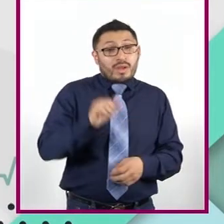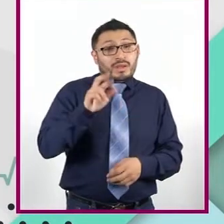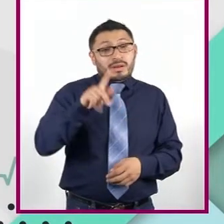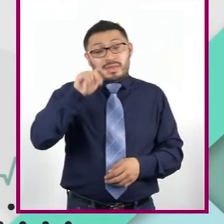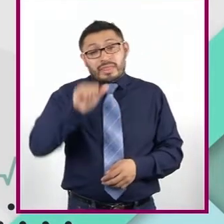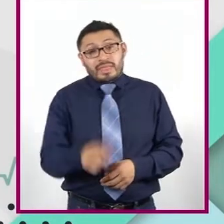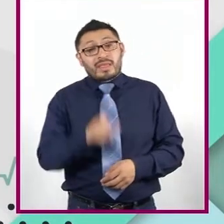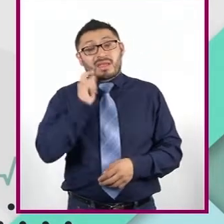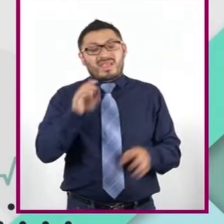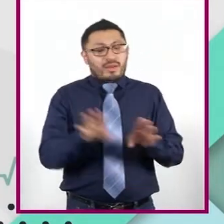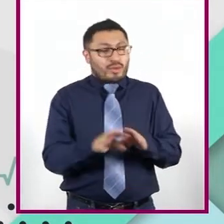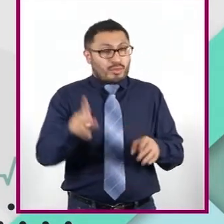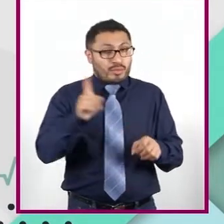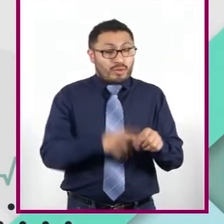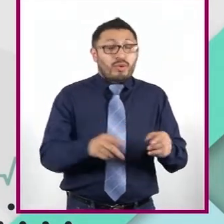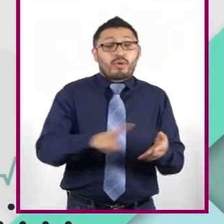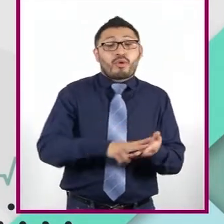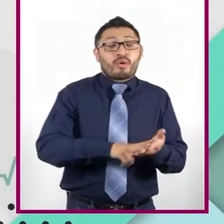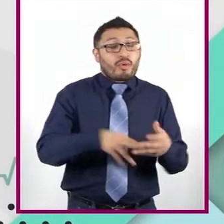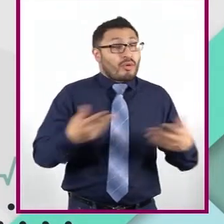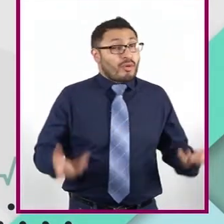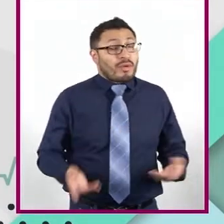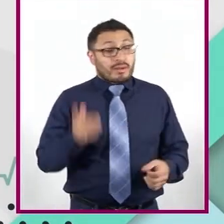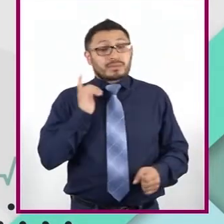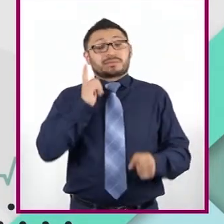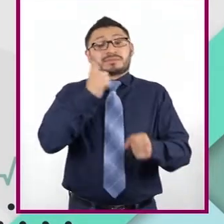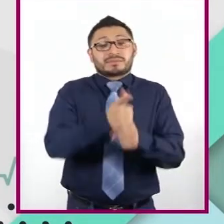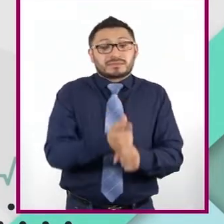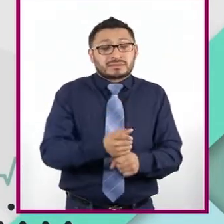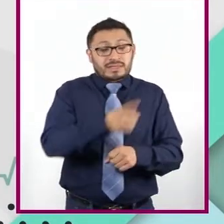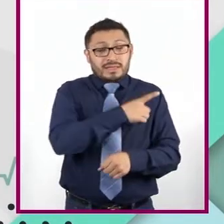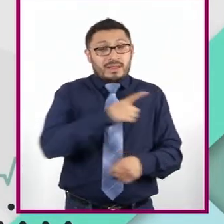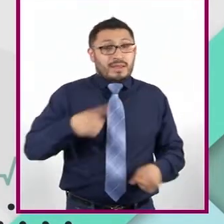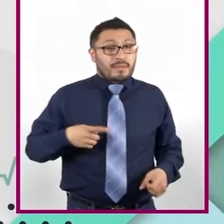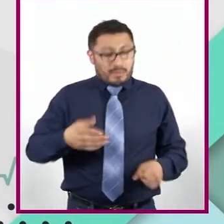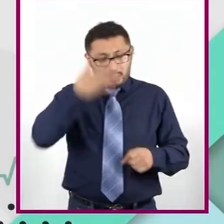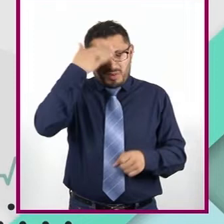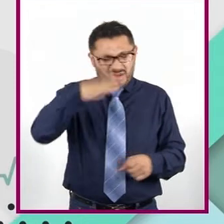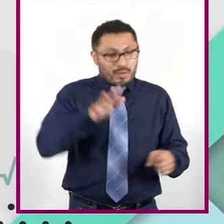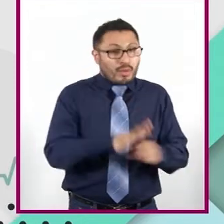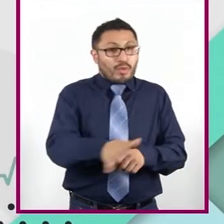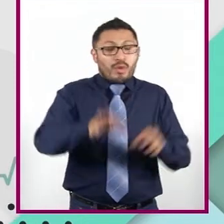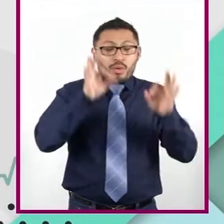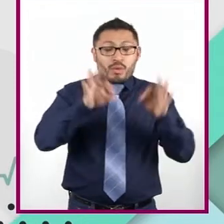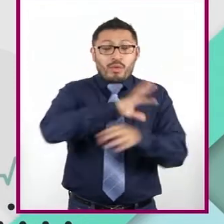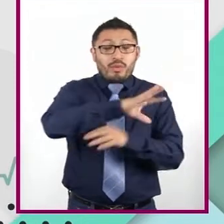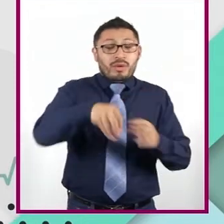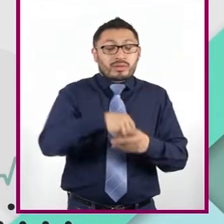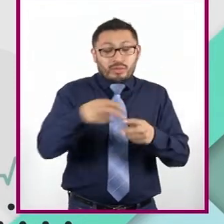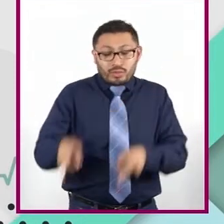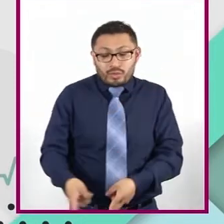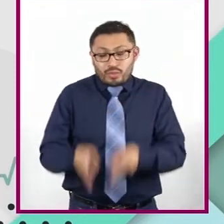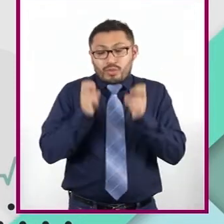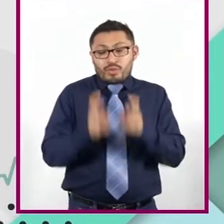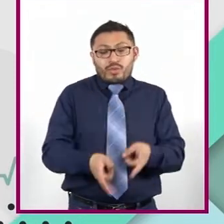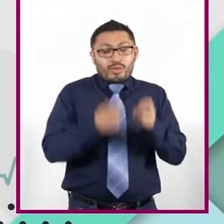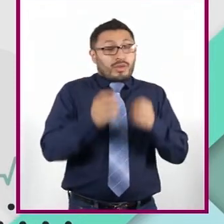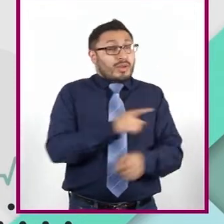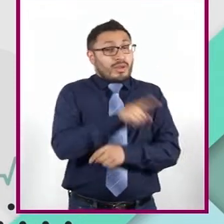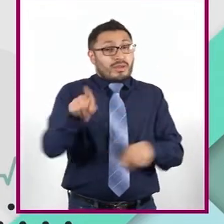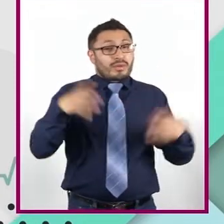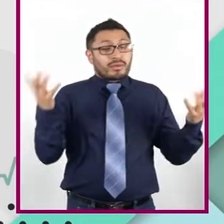ésta sea de color verde? Para determinarlo, debemos saber cuál fue el total de sustracciones que ellos